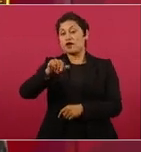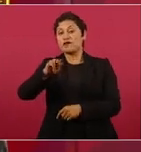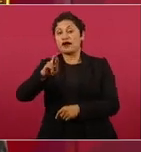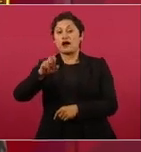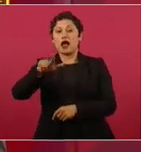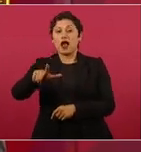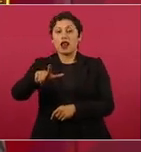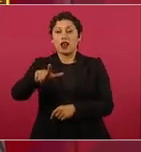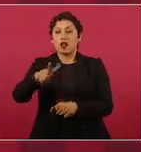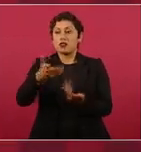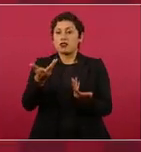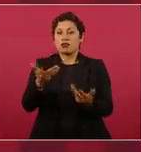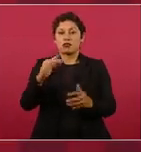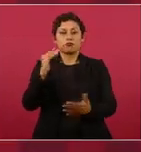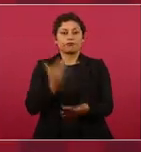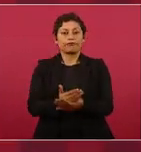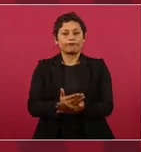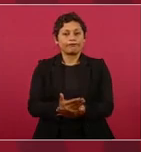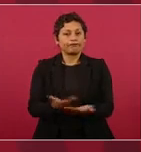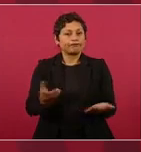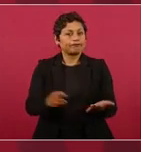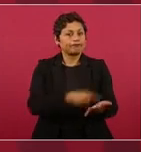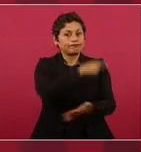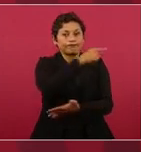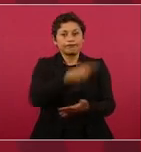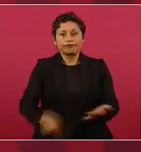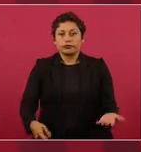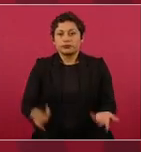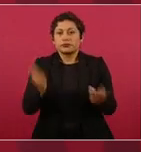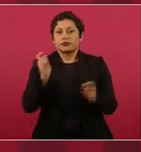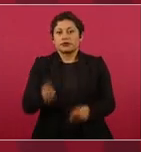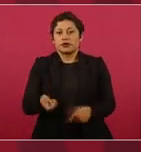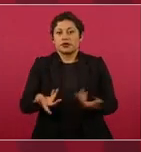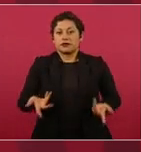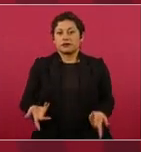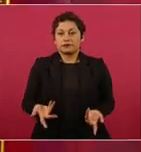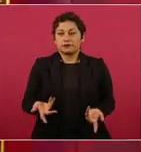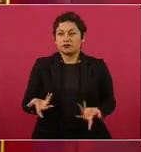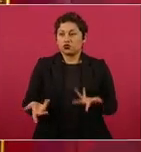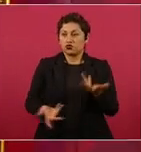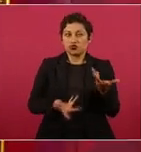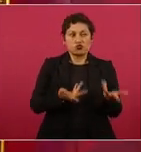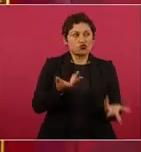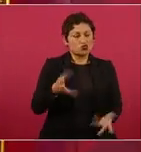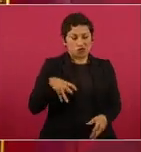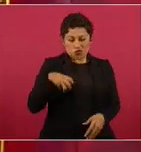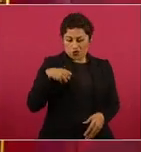la movilidad social, solo quedó como posibilidad la migración.